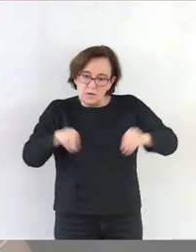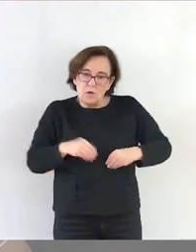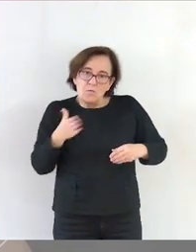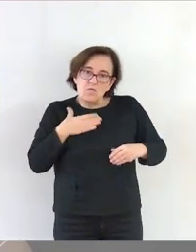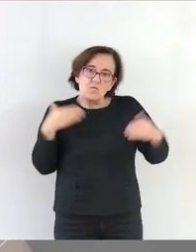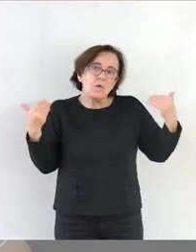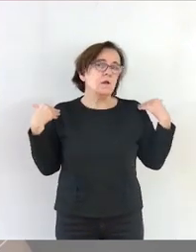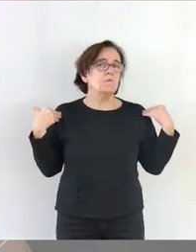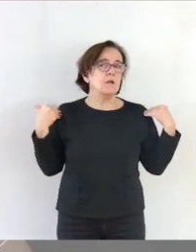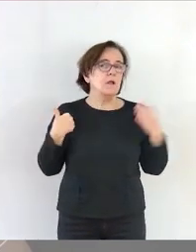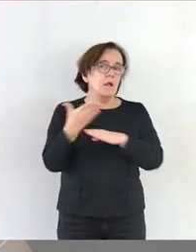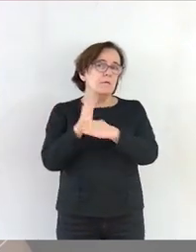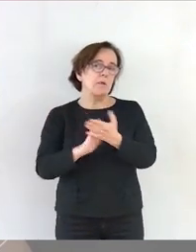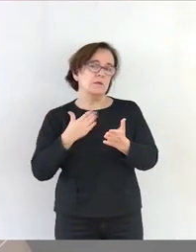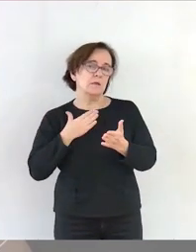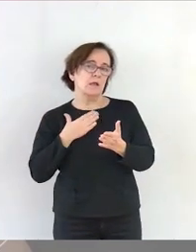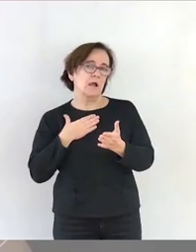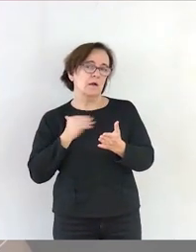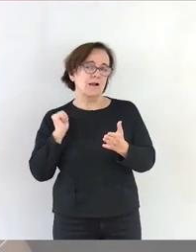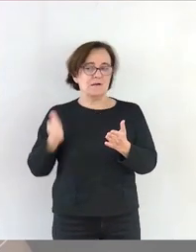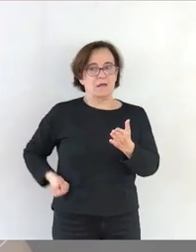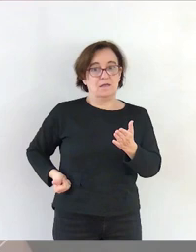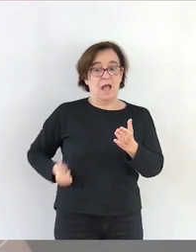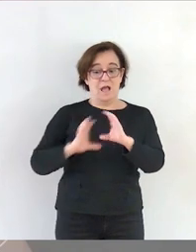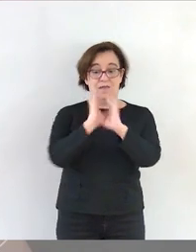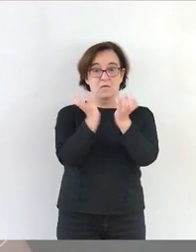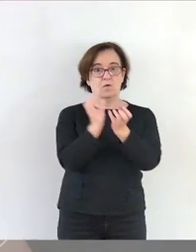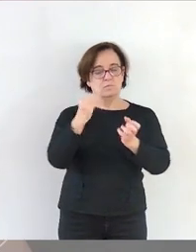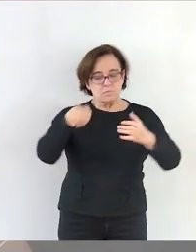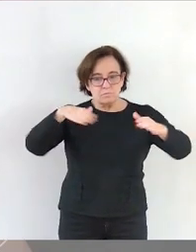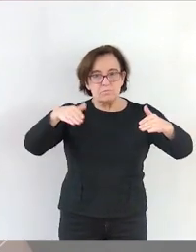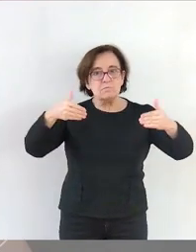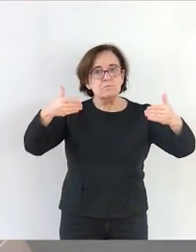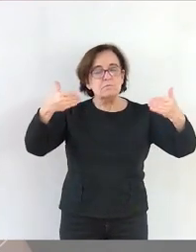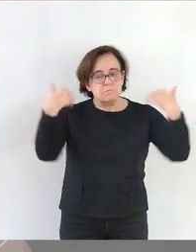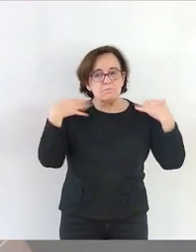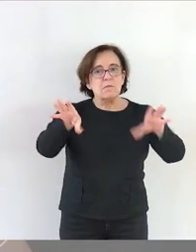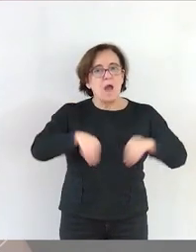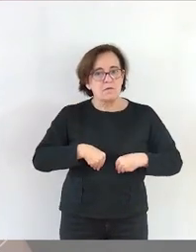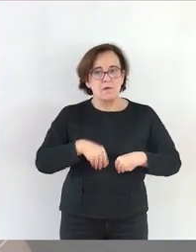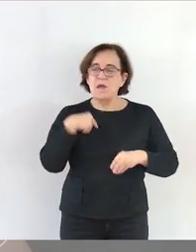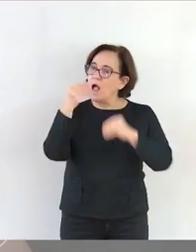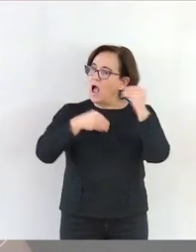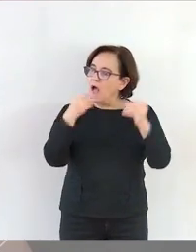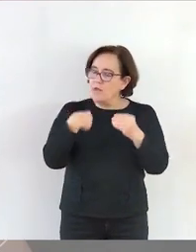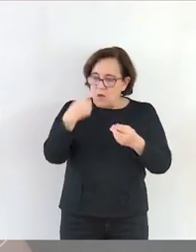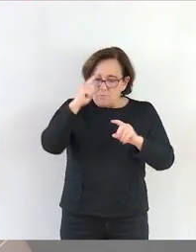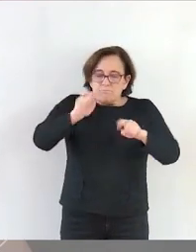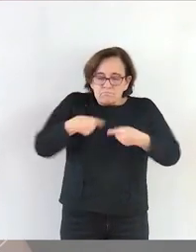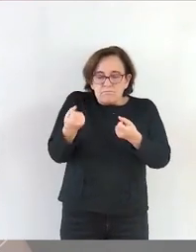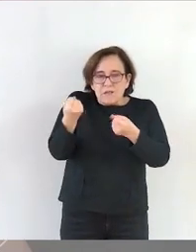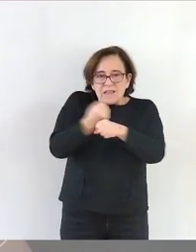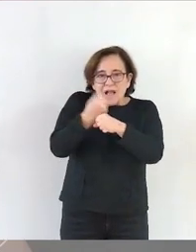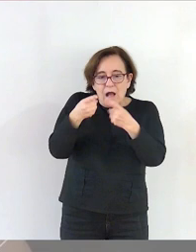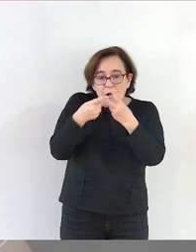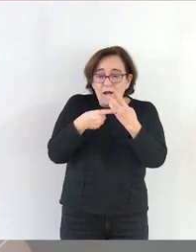responsabilidad la parte desarrollada la parte rica Mejor dicho del mundo tenemos que asumir nuestra responsabilidad haciendo los deberes en casa pero también